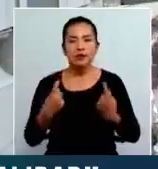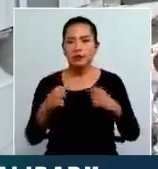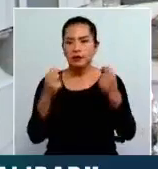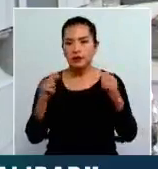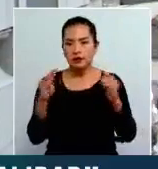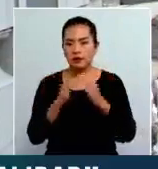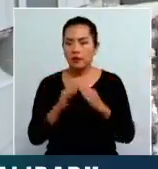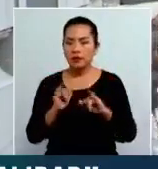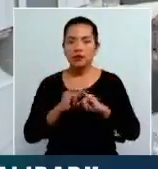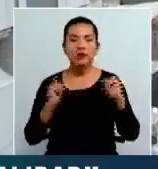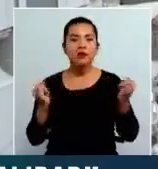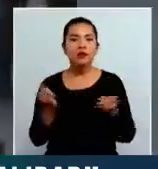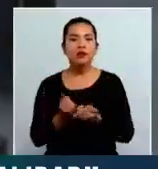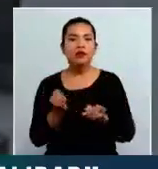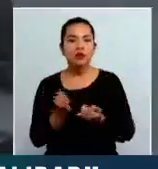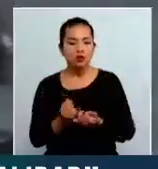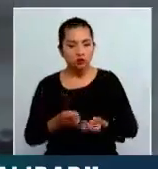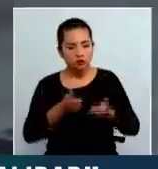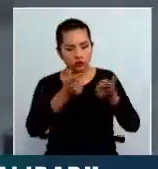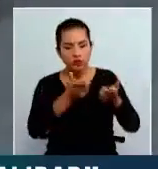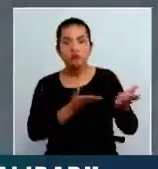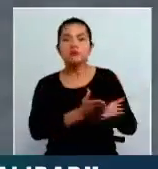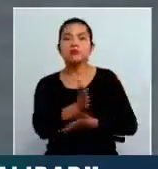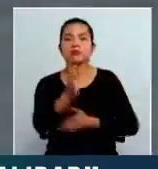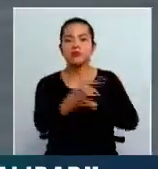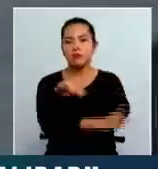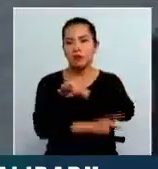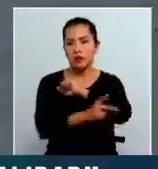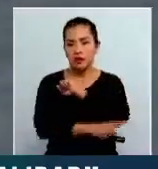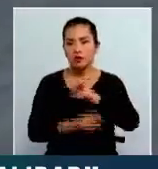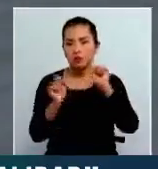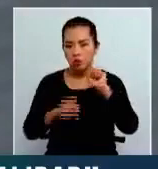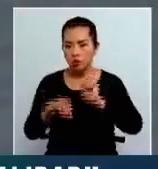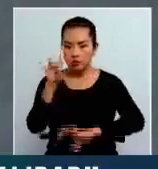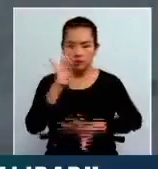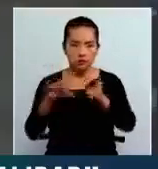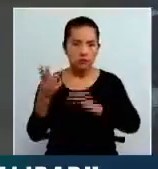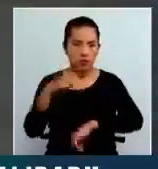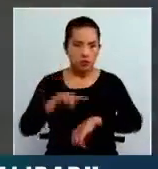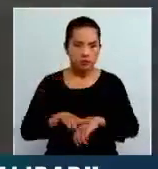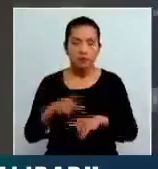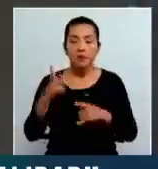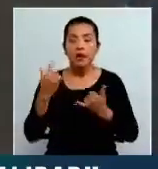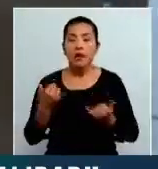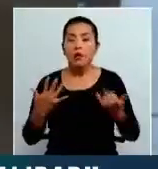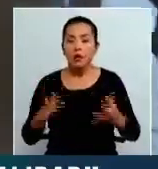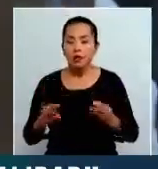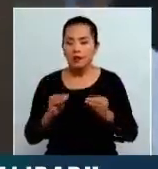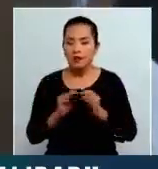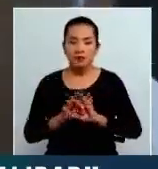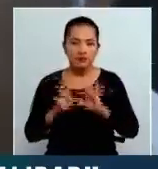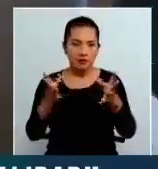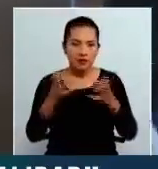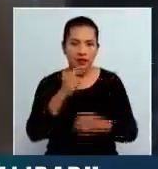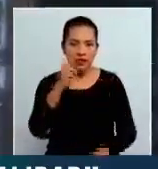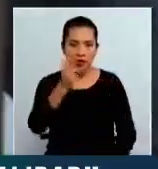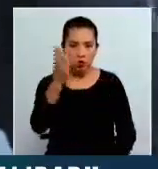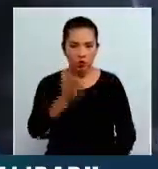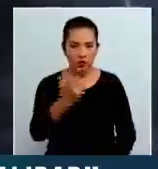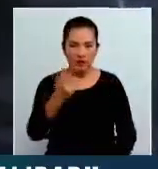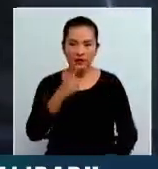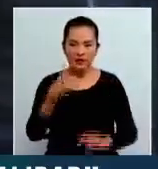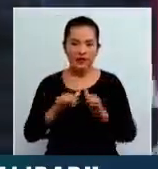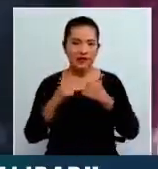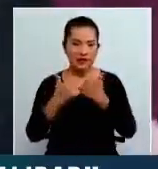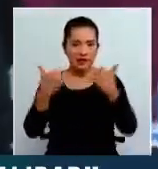darle institucionalidad al país. Richter manifestó que si bien la oposición pidió restablecer los dos tercios en la Asamblea Legislativa, ahora